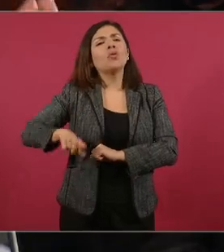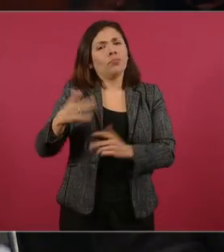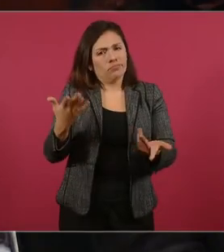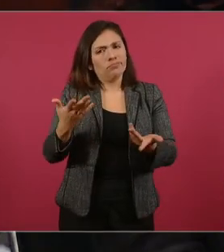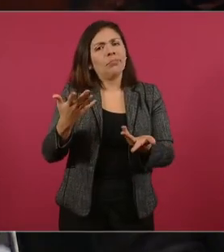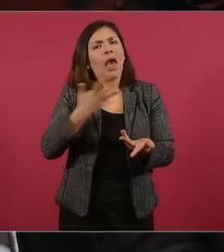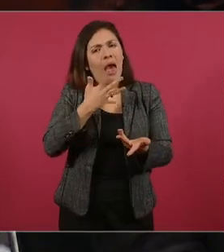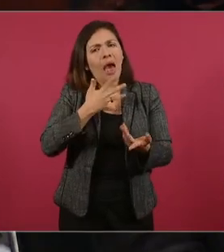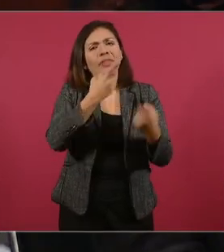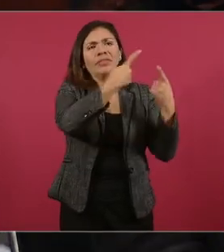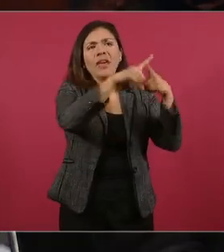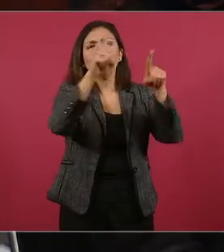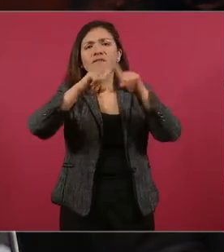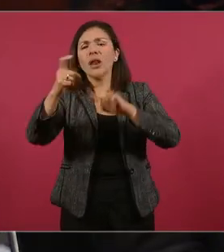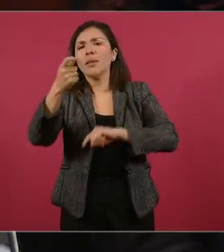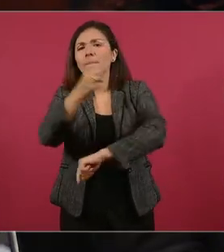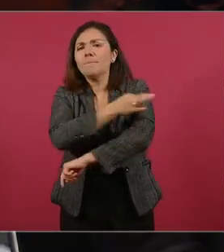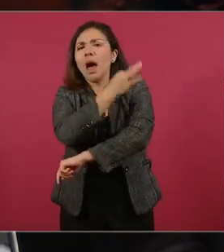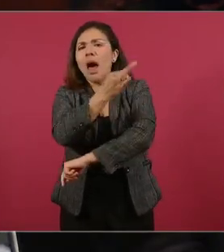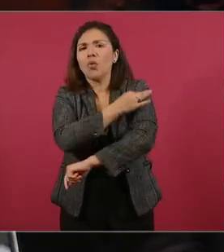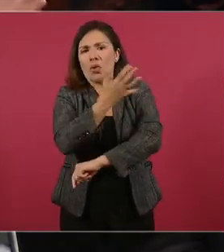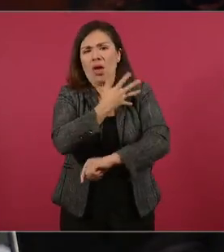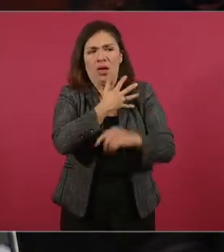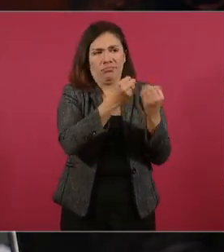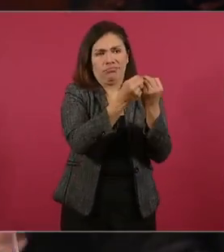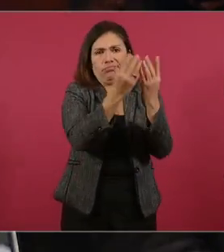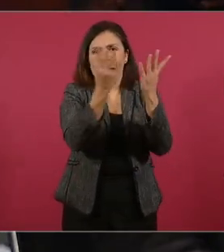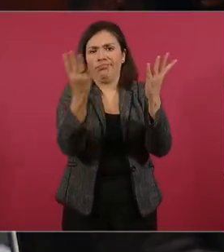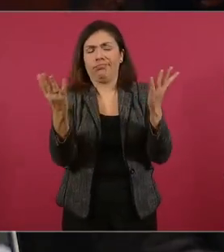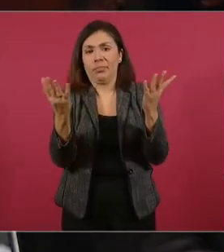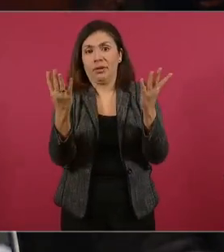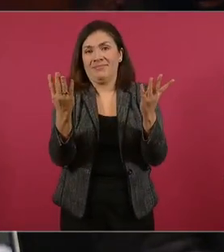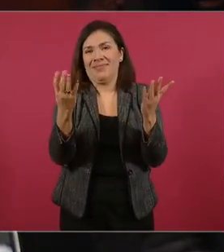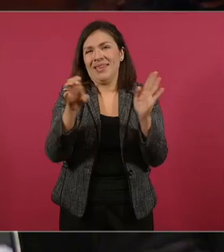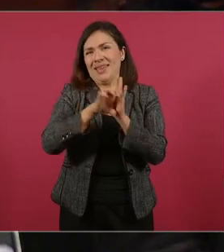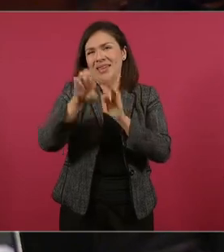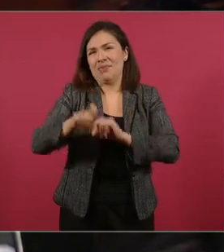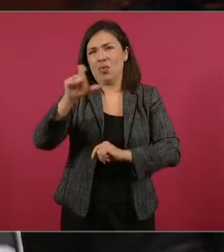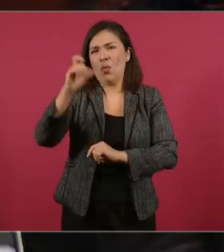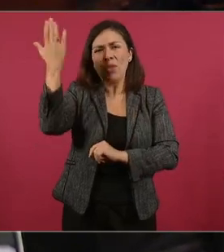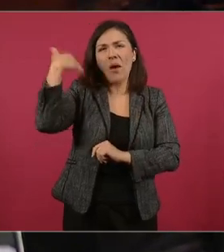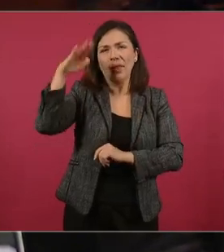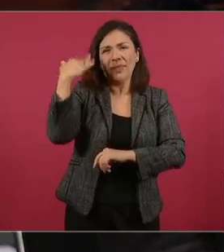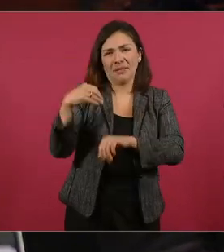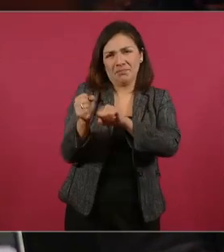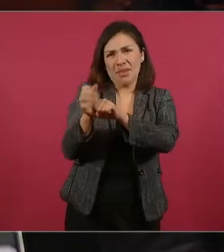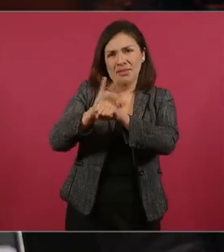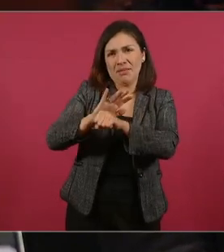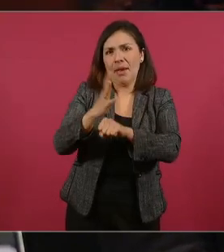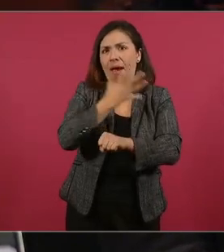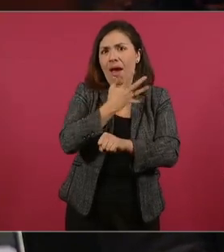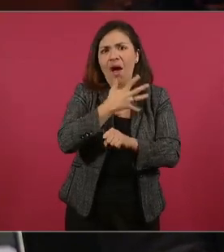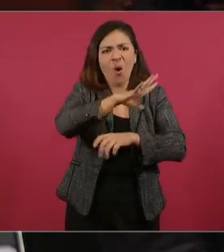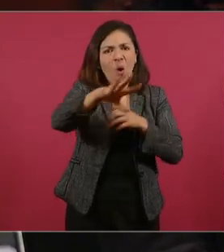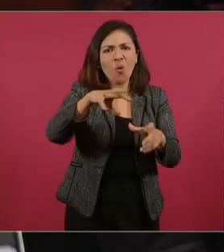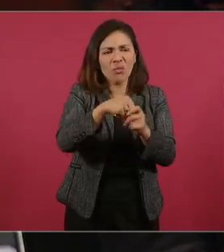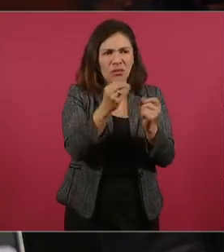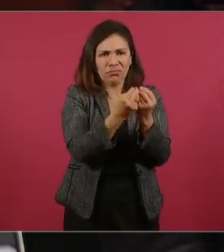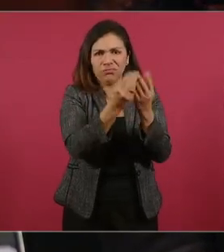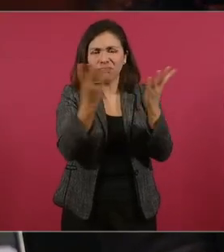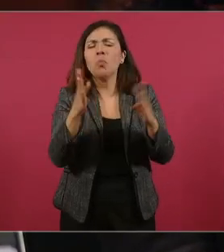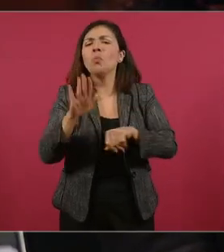este abanico de opciones como se hizo cuando estaba la pandemia? Y preguntar también,